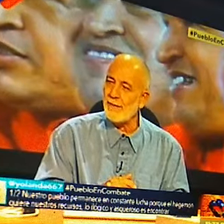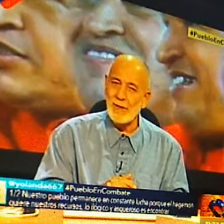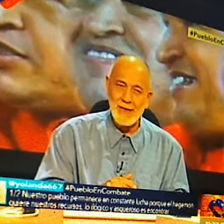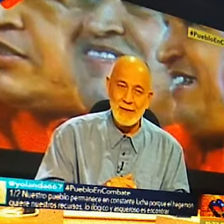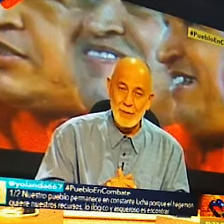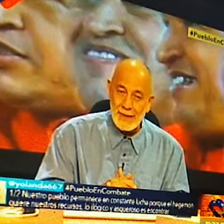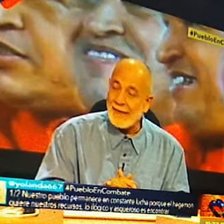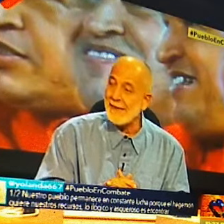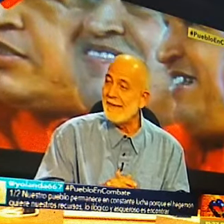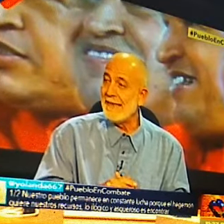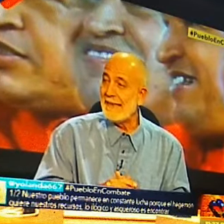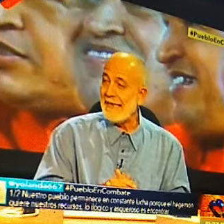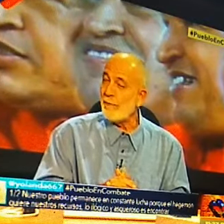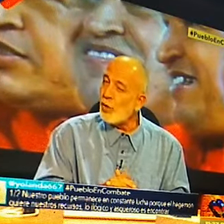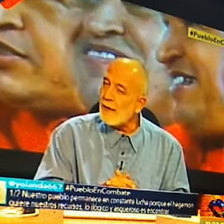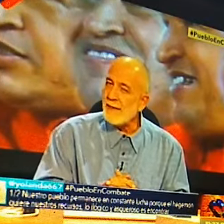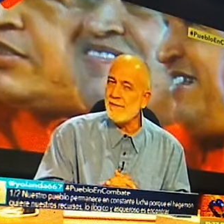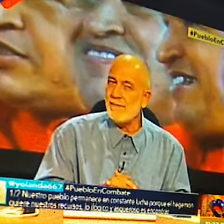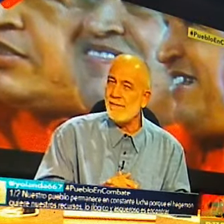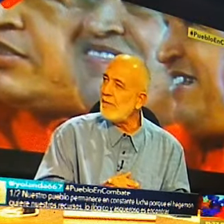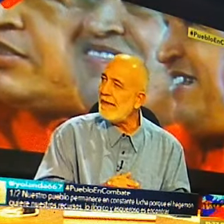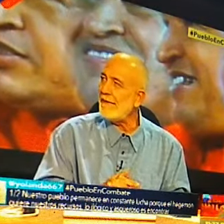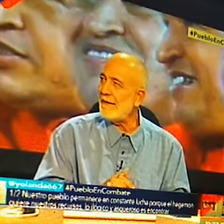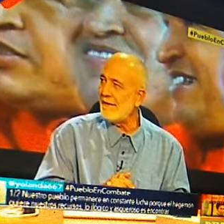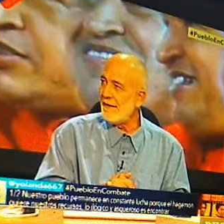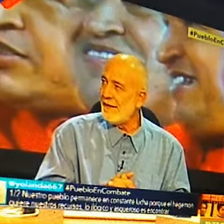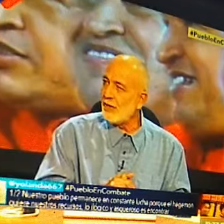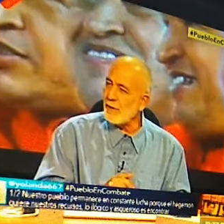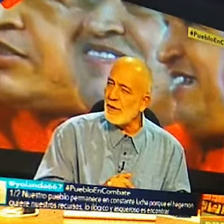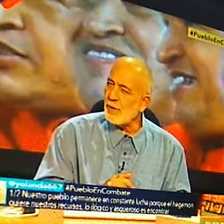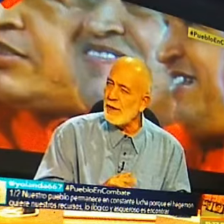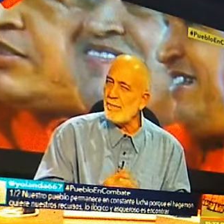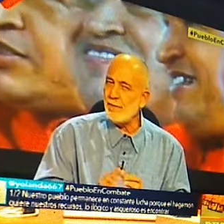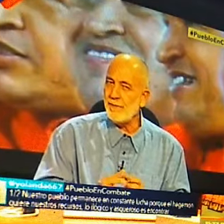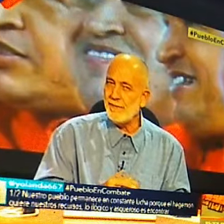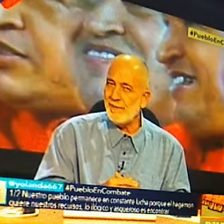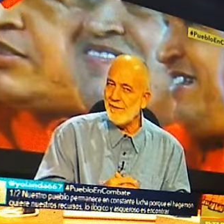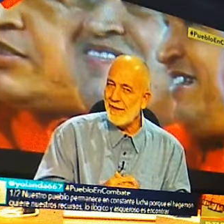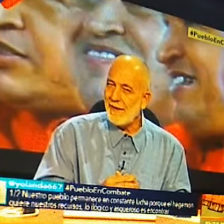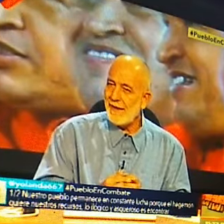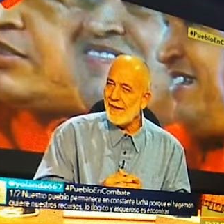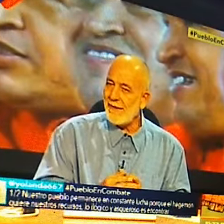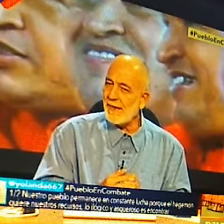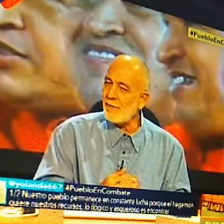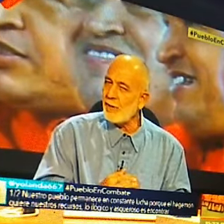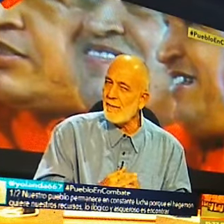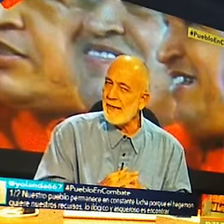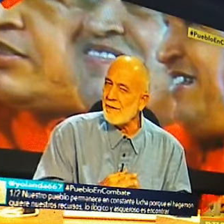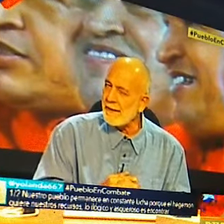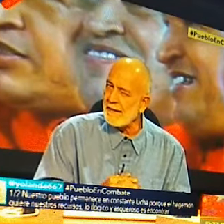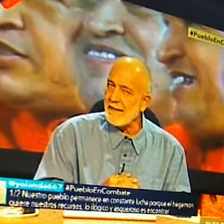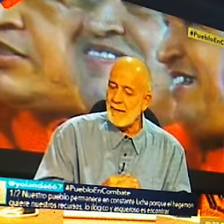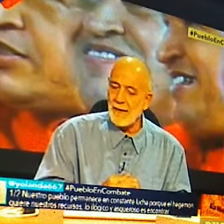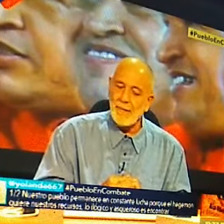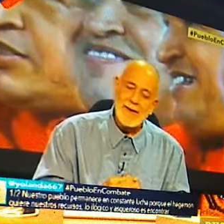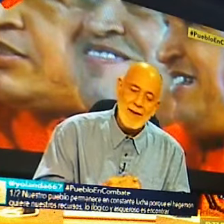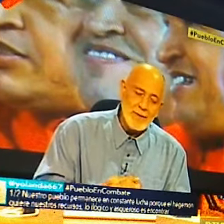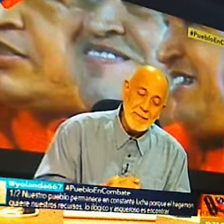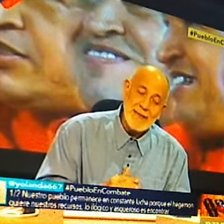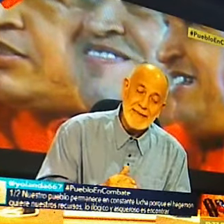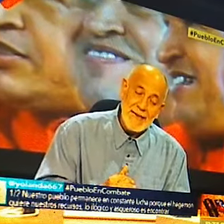tenemos que cuidar a nuestros líderes. Están moscas, muy pendientes. Sobre todo en estos tiempos en que el imperialismo norteamericano está tan desesperado. Vamos